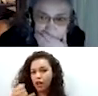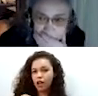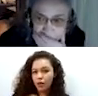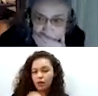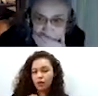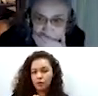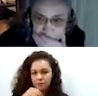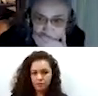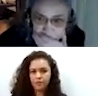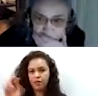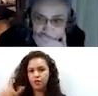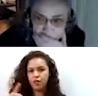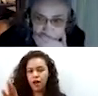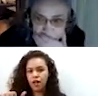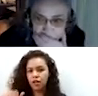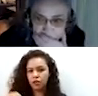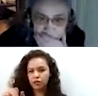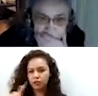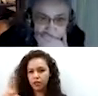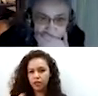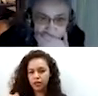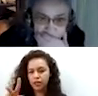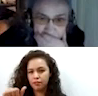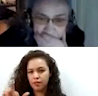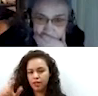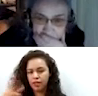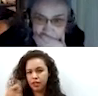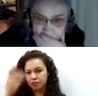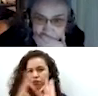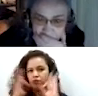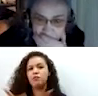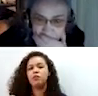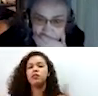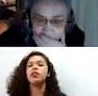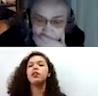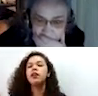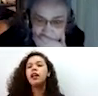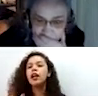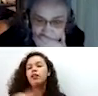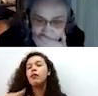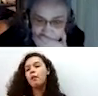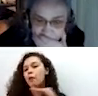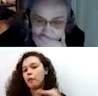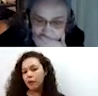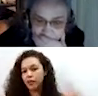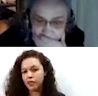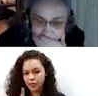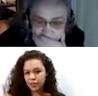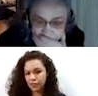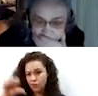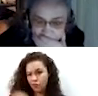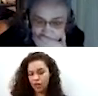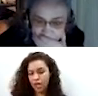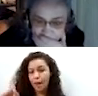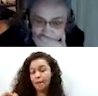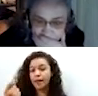Juan Carlos Mesa Vargas por su participación en la sesión de formación y desarrollo saneamiento básico desarrollado el día de hoy, 20 de